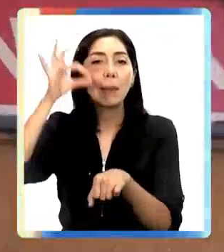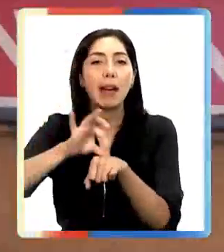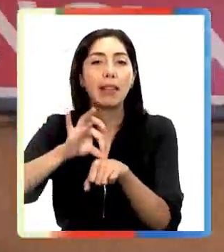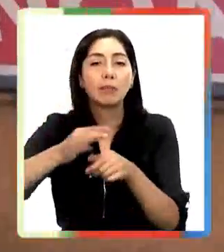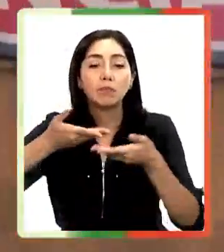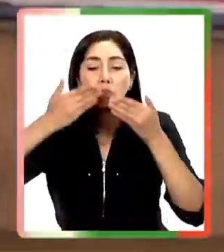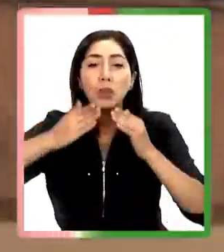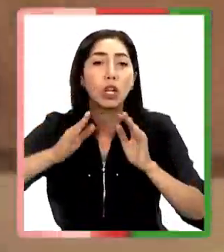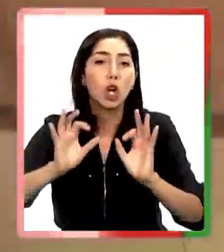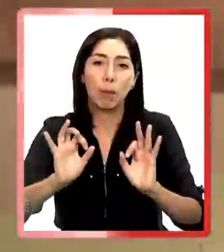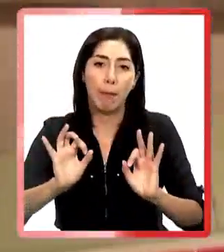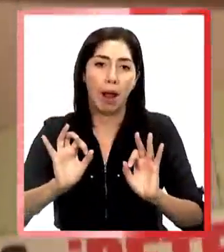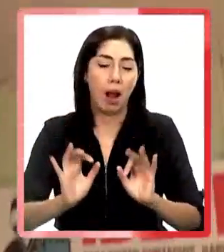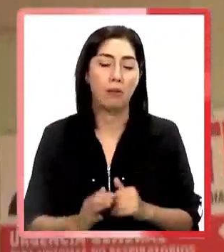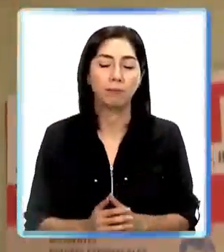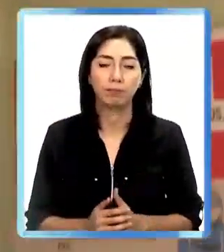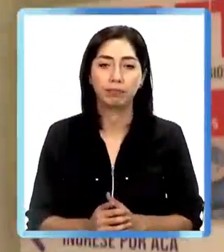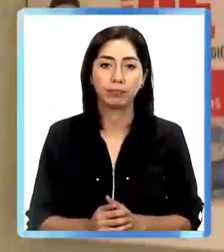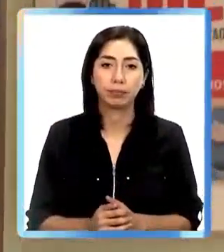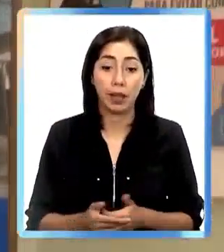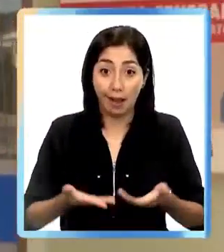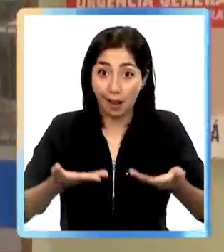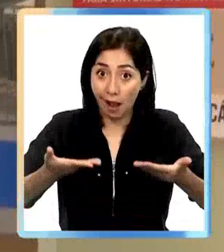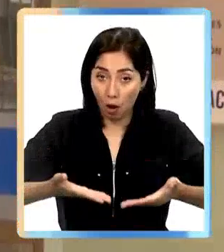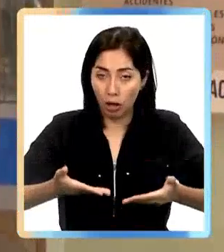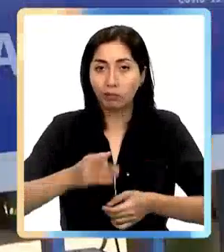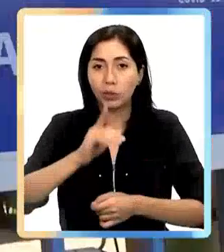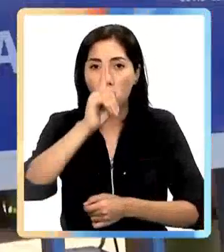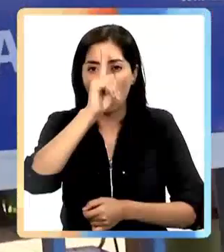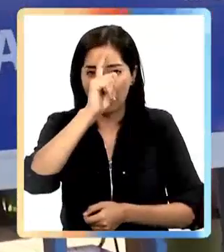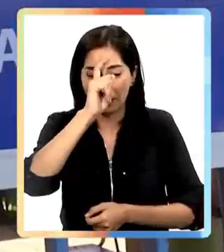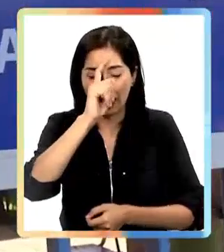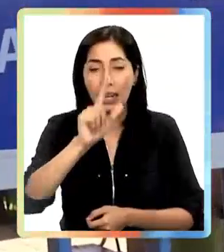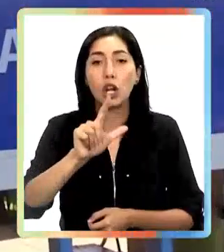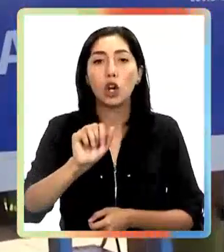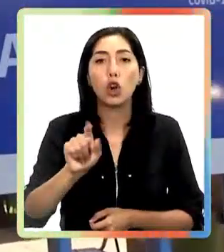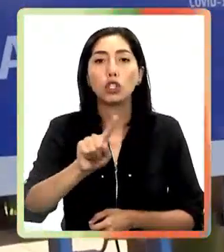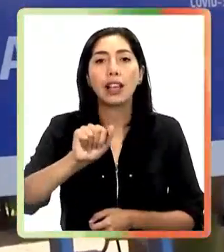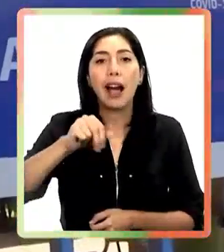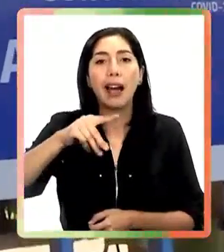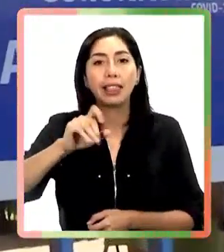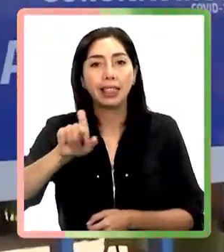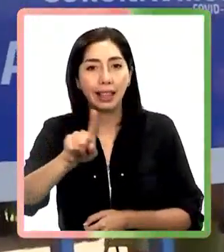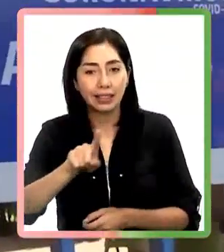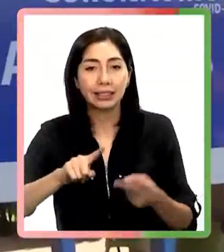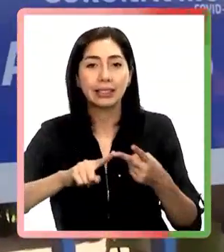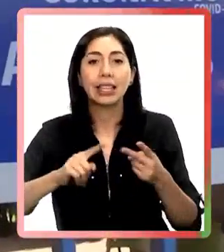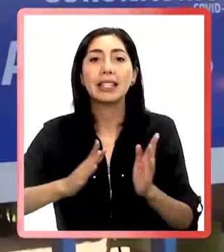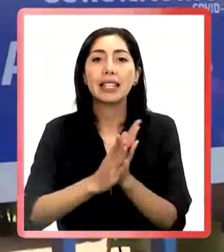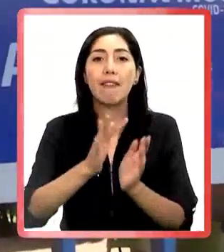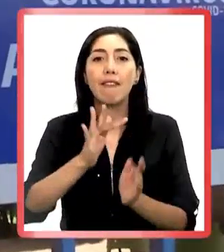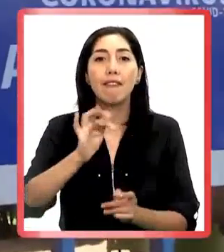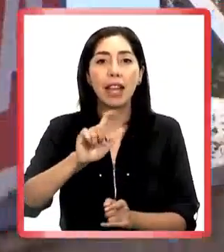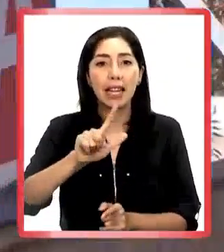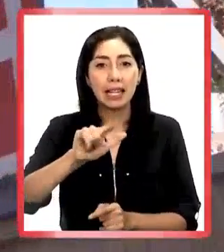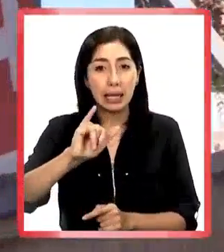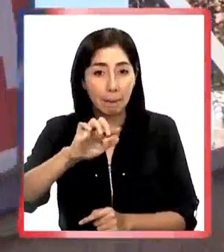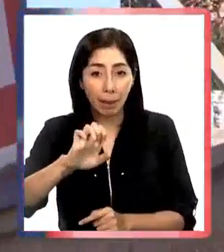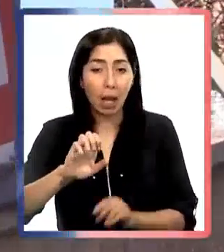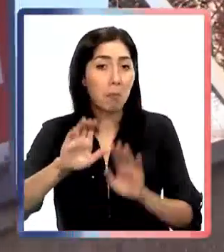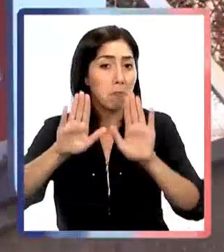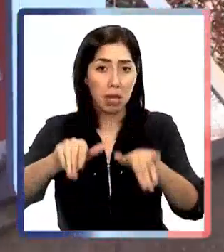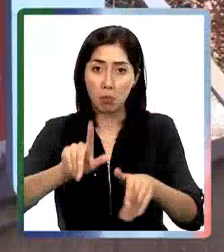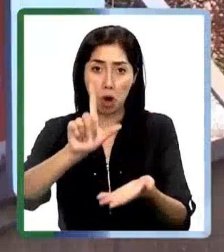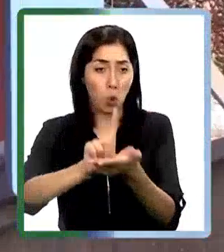forma normal. A partir de ahora, en los hospitales de Los Andes y San Felipe, el flujo de los pacientes será igual para